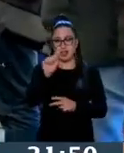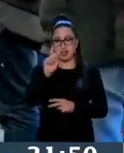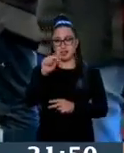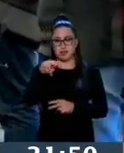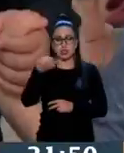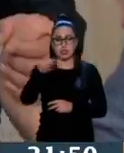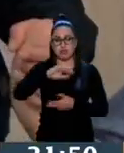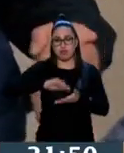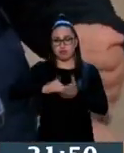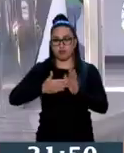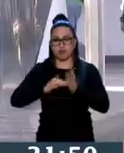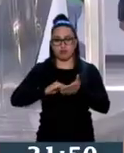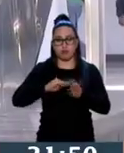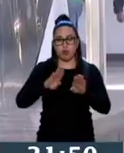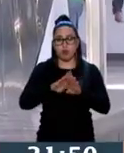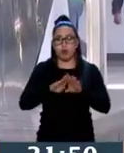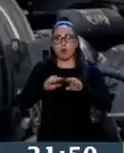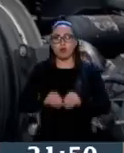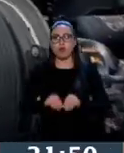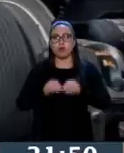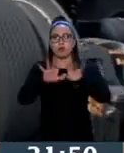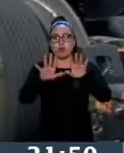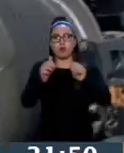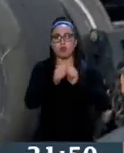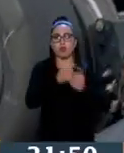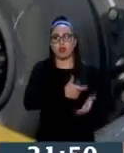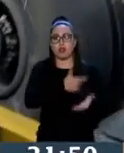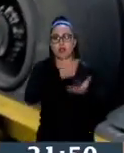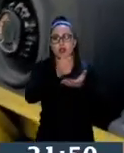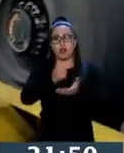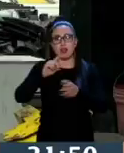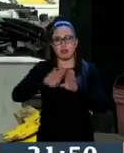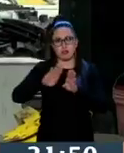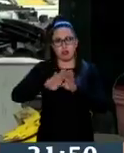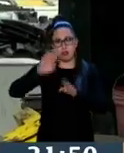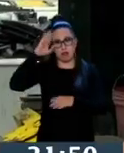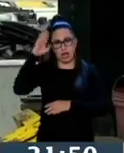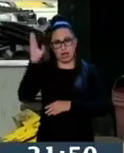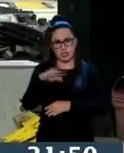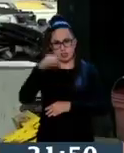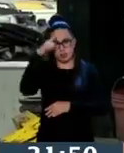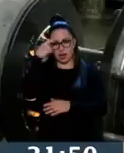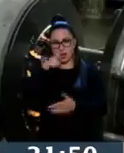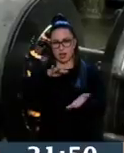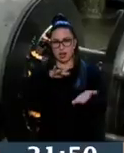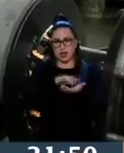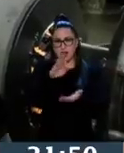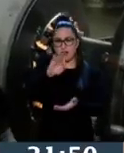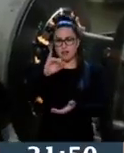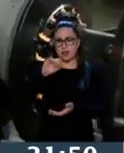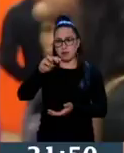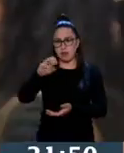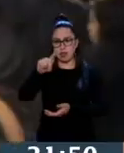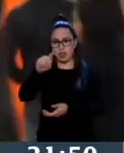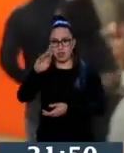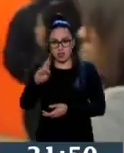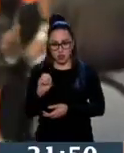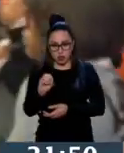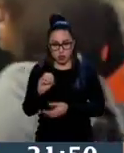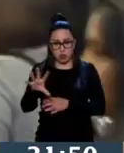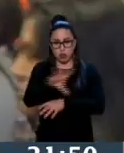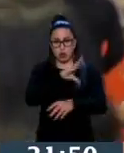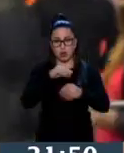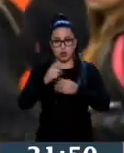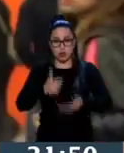la creación del polémico Fideicomiso Maestro del Sistema de Transporte Colectivo, FIMetro, cuyos